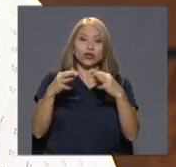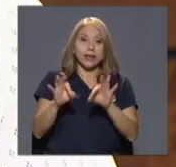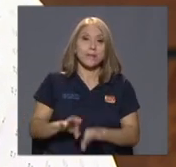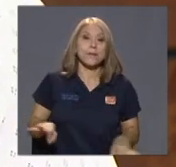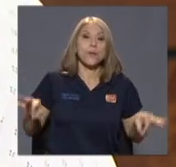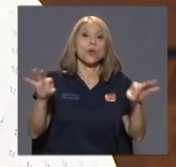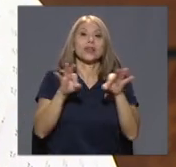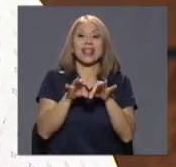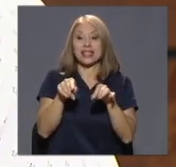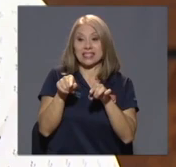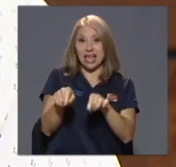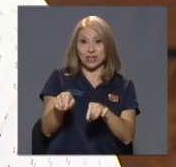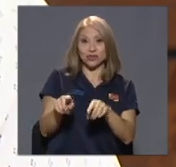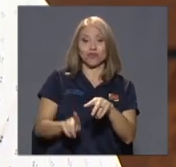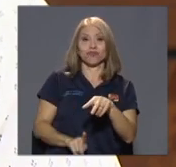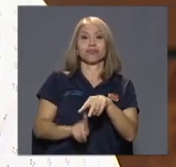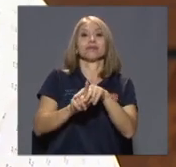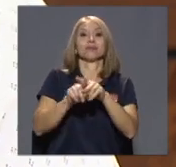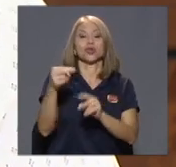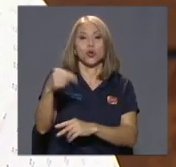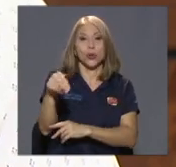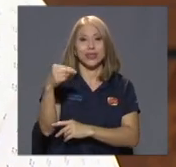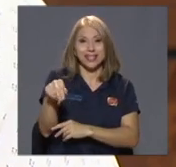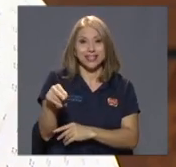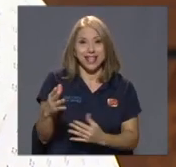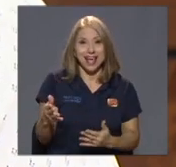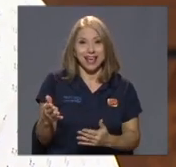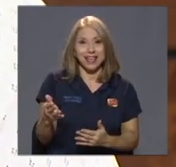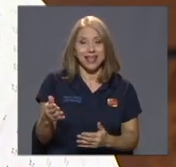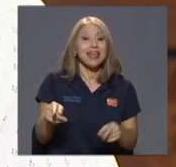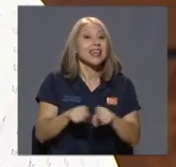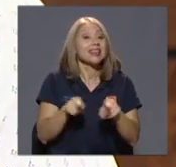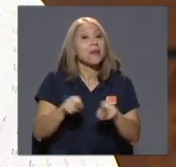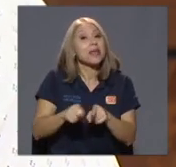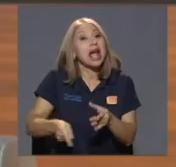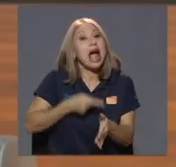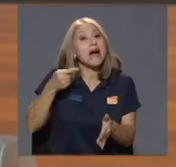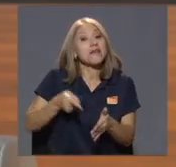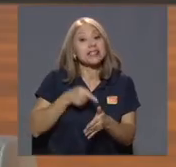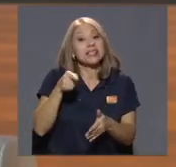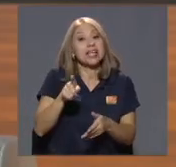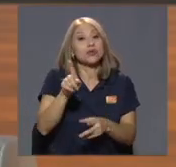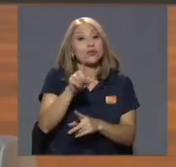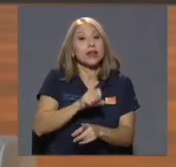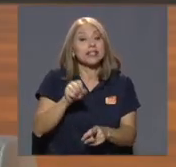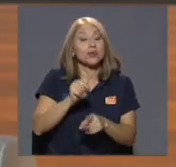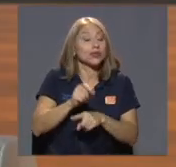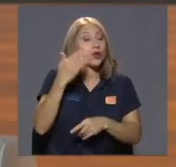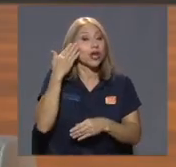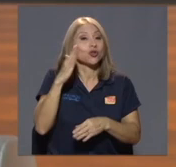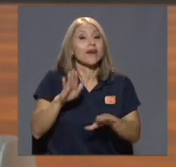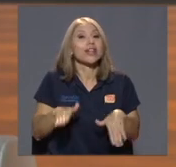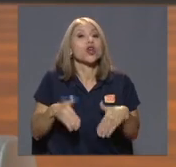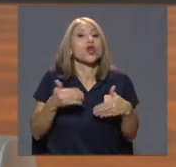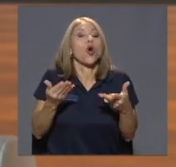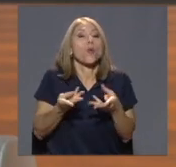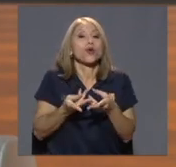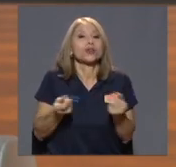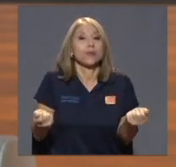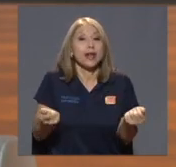hay veces en una cosa que les cae encima y no saben cómo resolverlo. Así es. ¿Se da ese taller, ese coacheo?